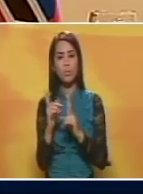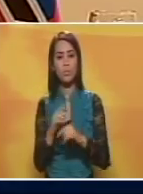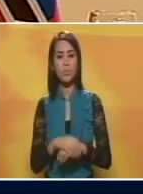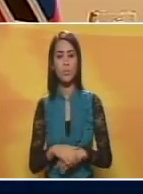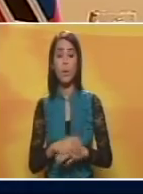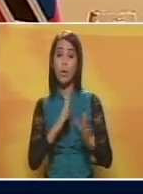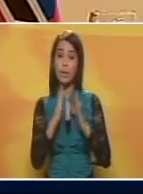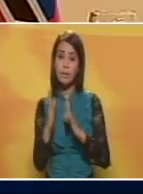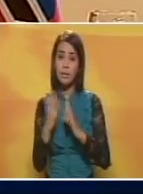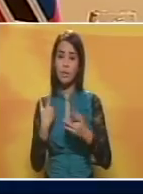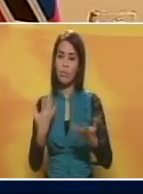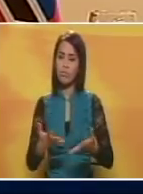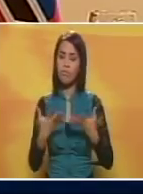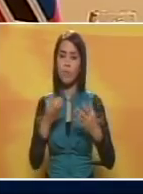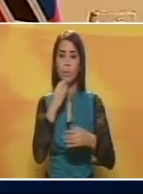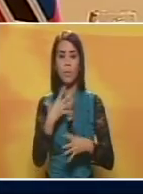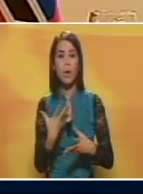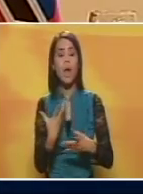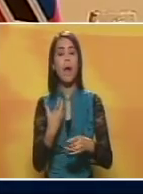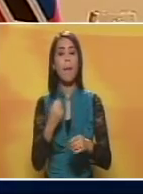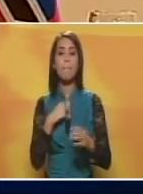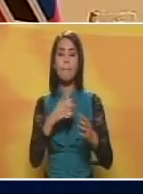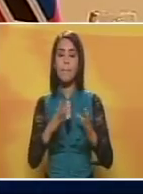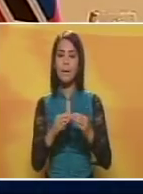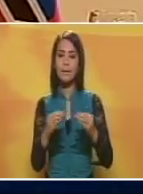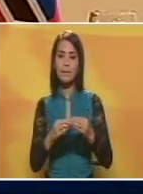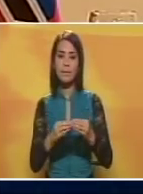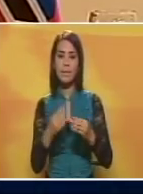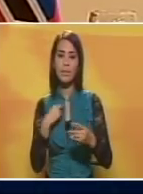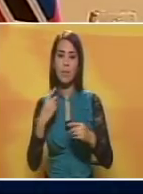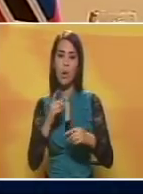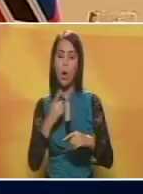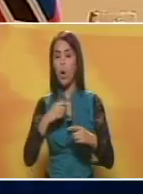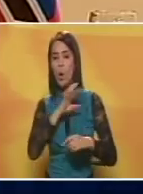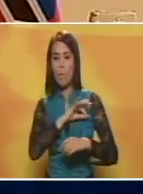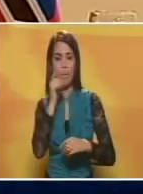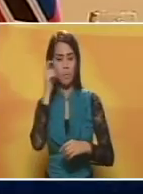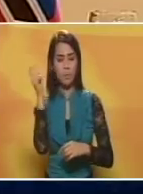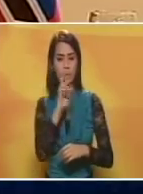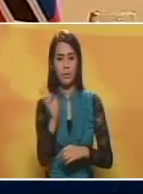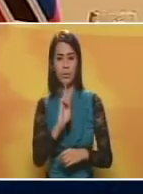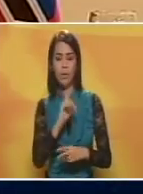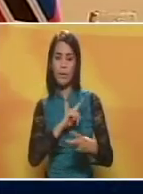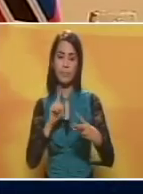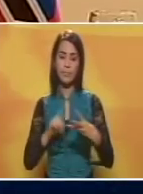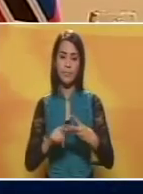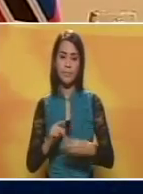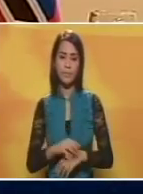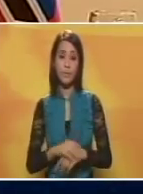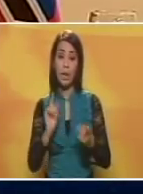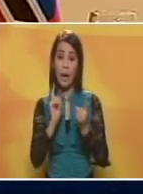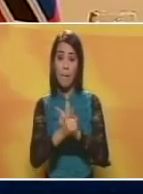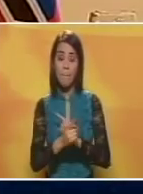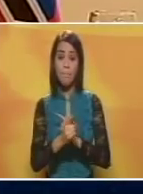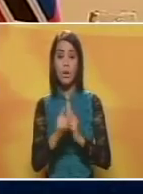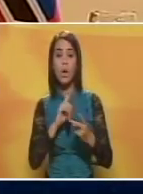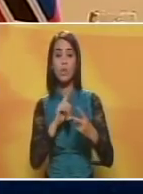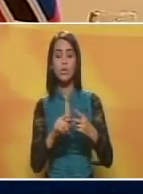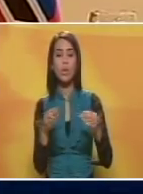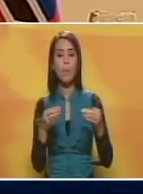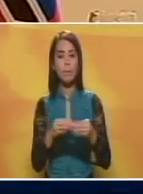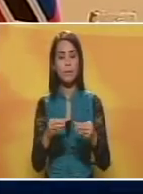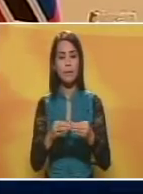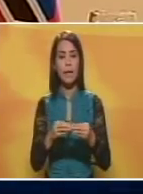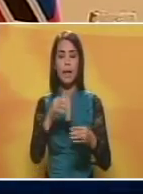Renovadora Auténtica, Partido Comunista de Venezuela, Movimiento Político Alianza por el Cambio, Comité de Organización